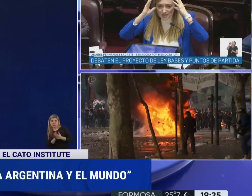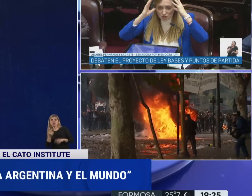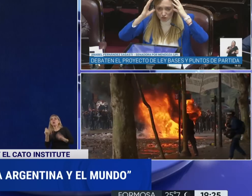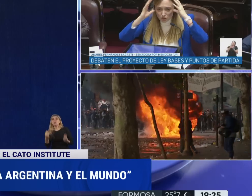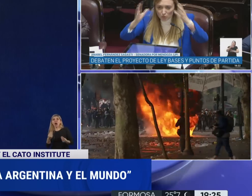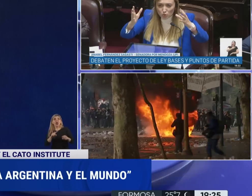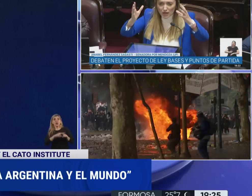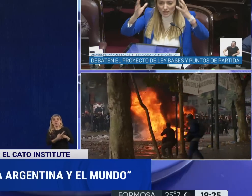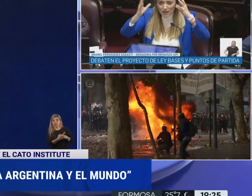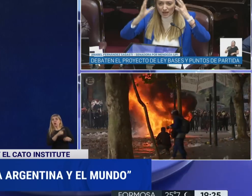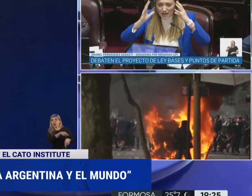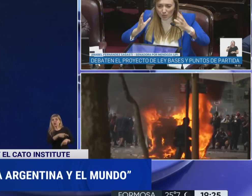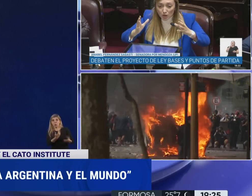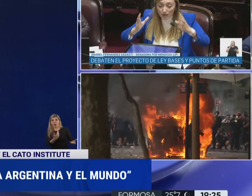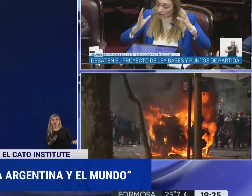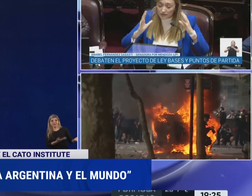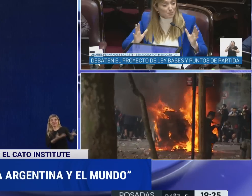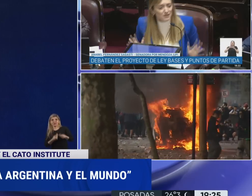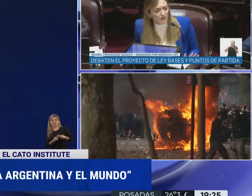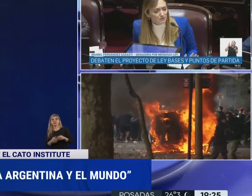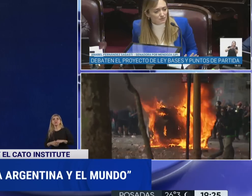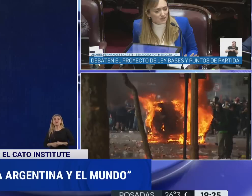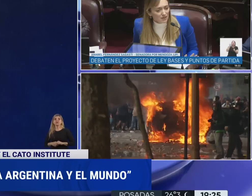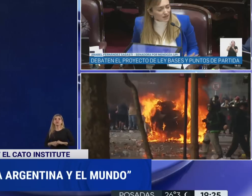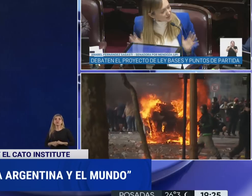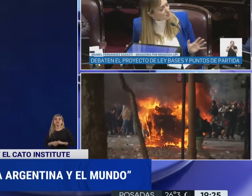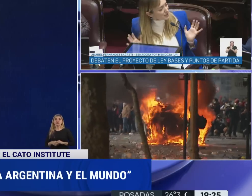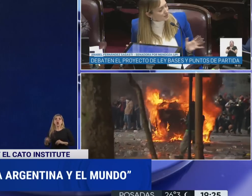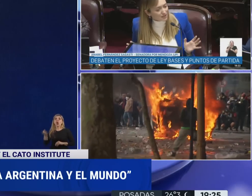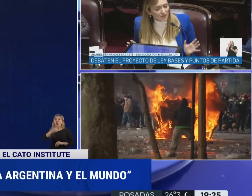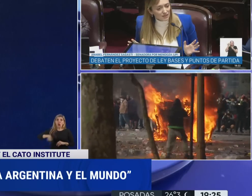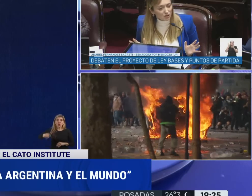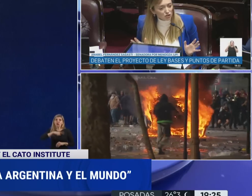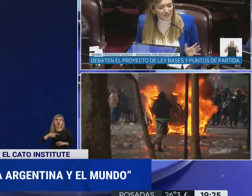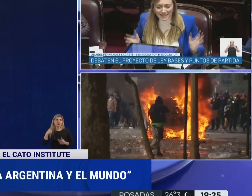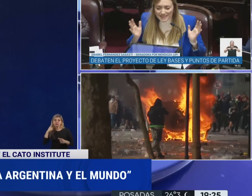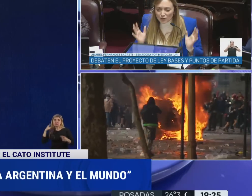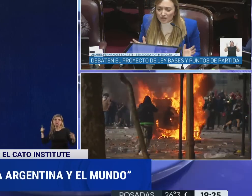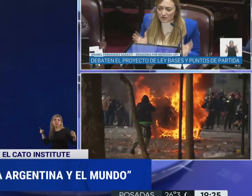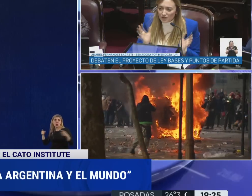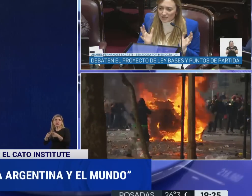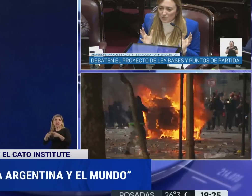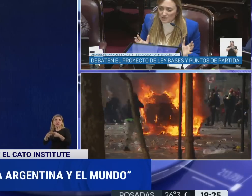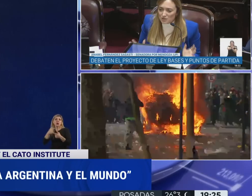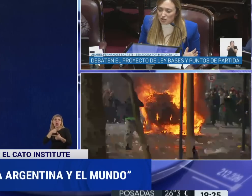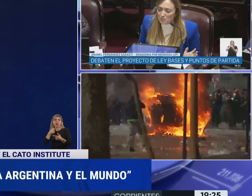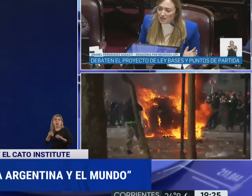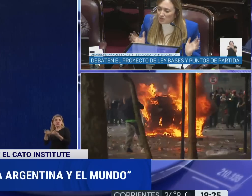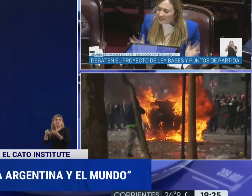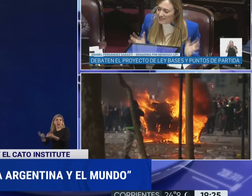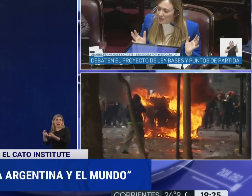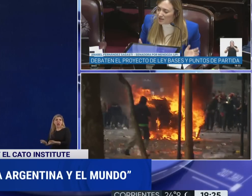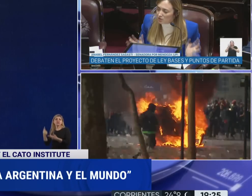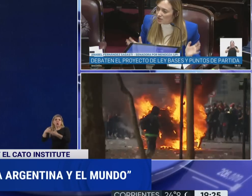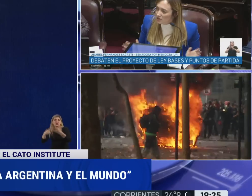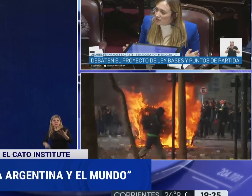política puede estar a la altura de sus demandas. Nosotros no tenemos otra ambición que generar las condiciones materiales y espirituales